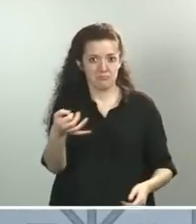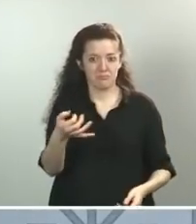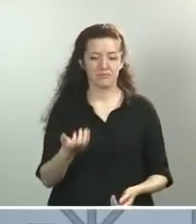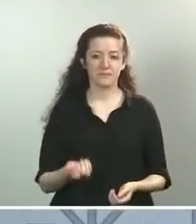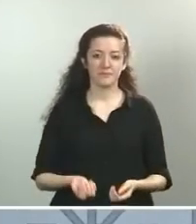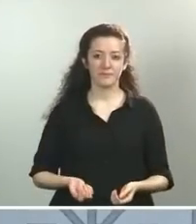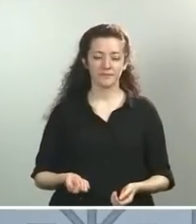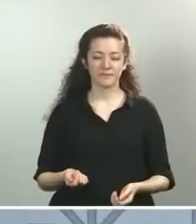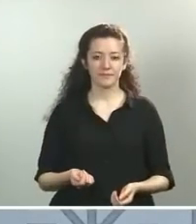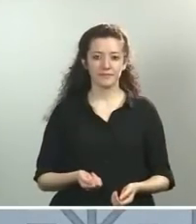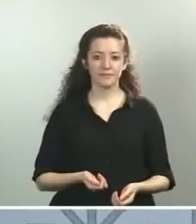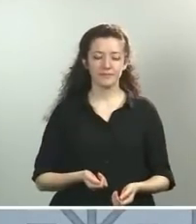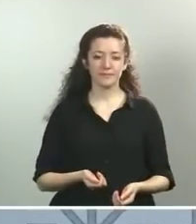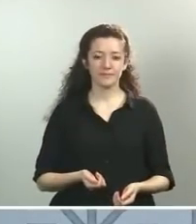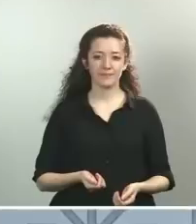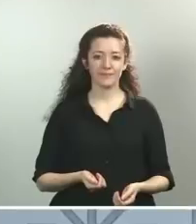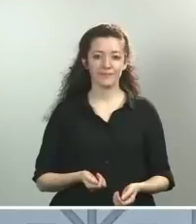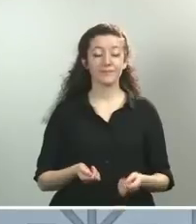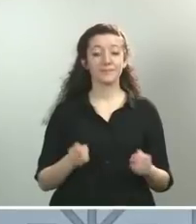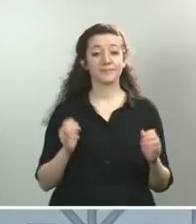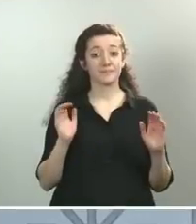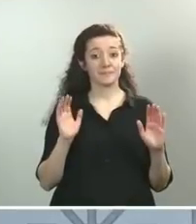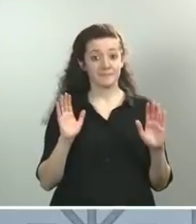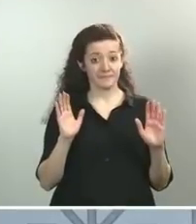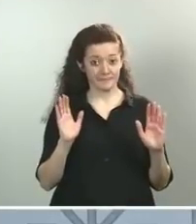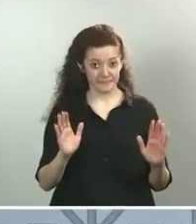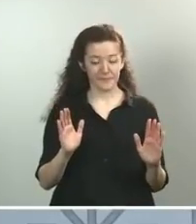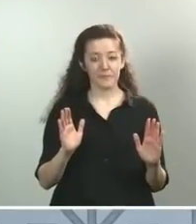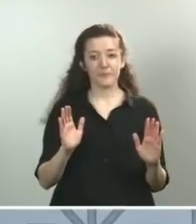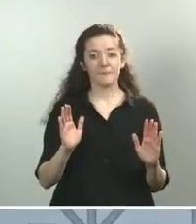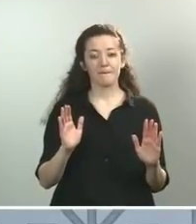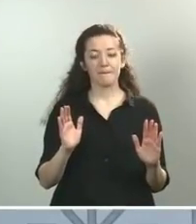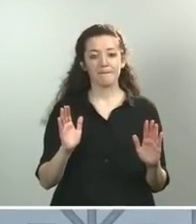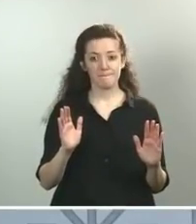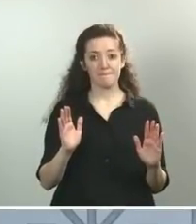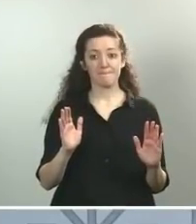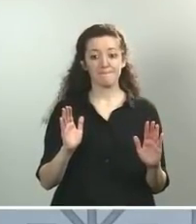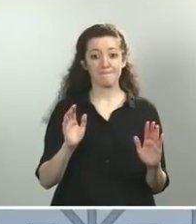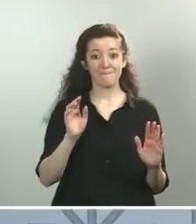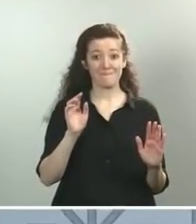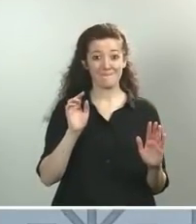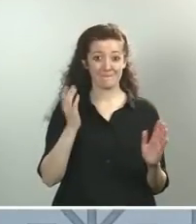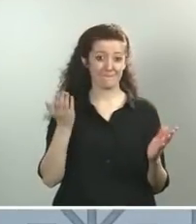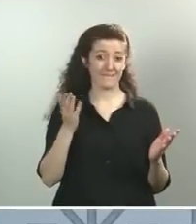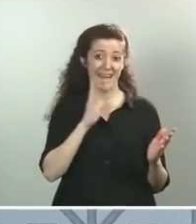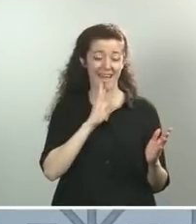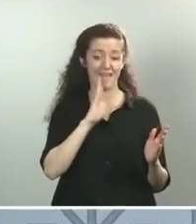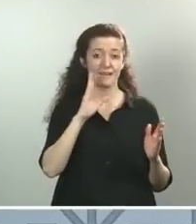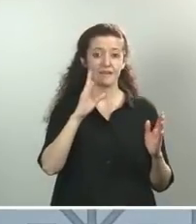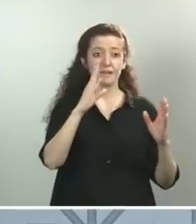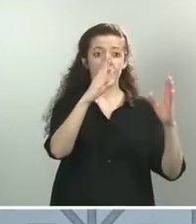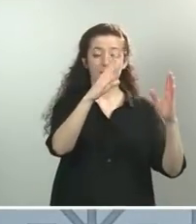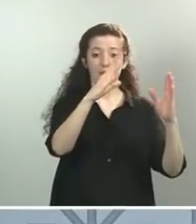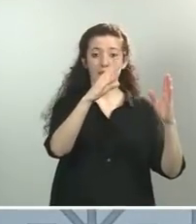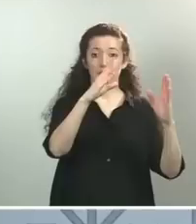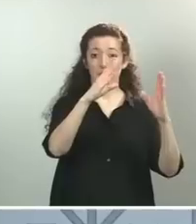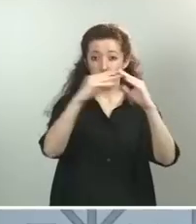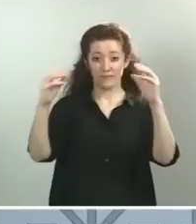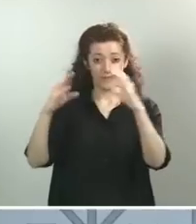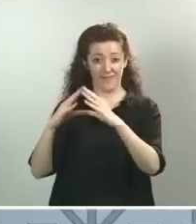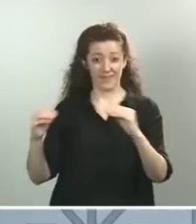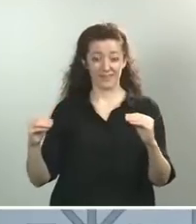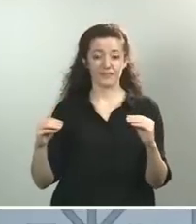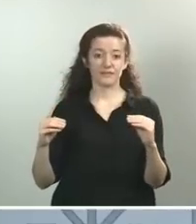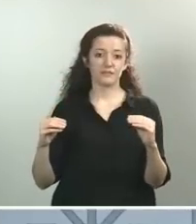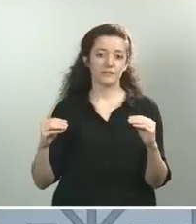en todo isto, tienen as universidades, tal e como acordamos en nosas recomendaciones e como acordamos